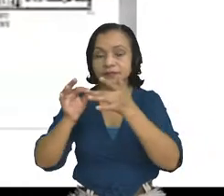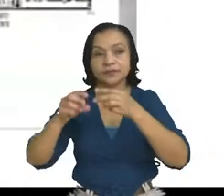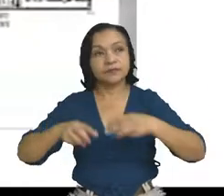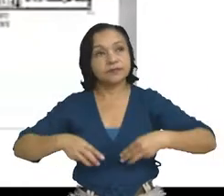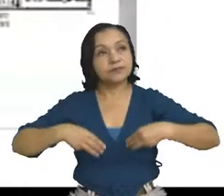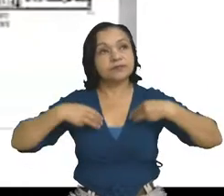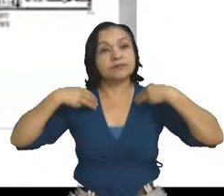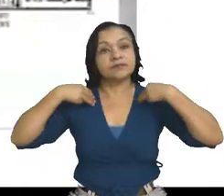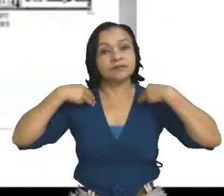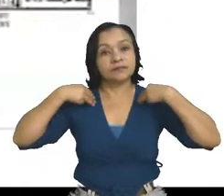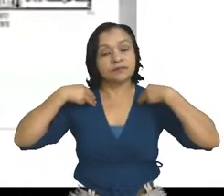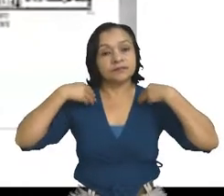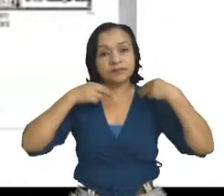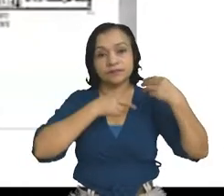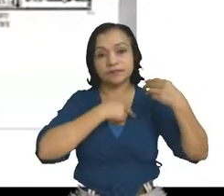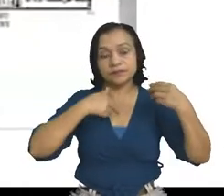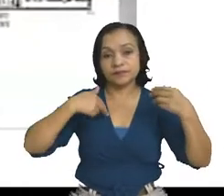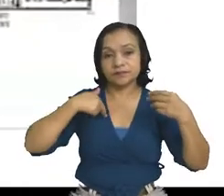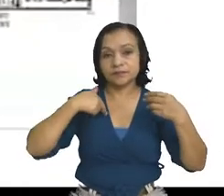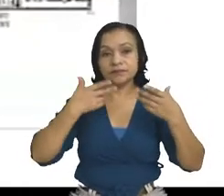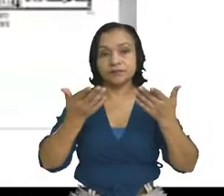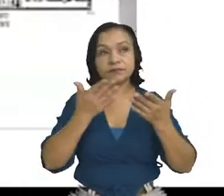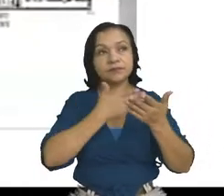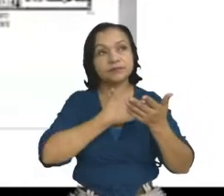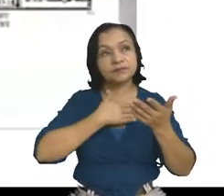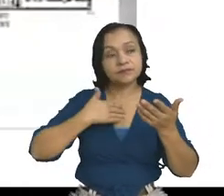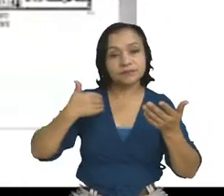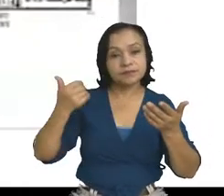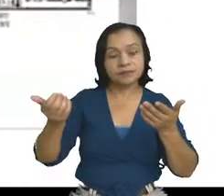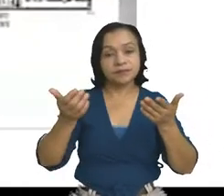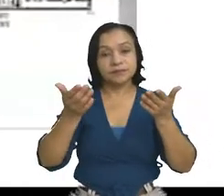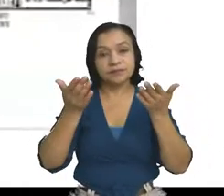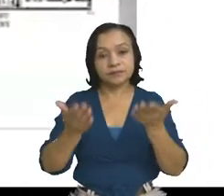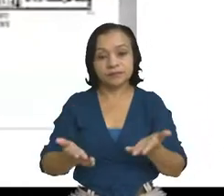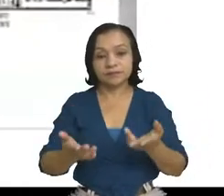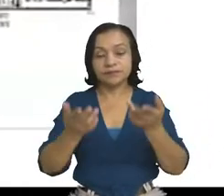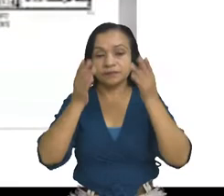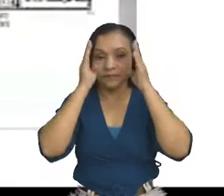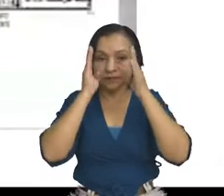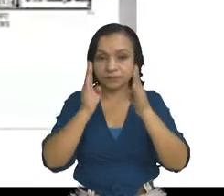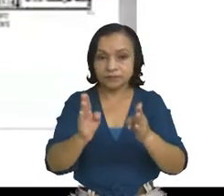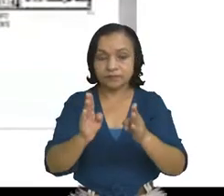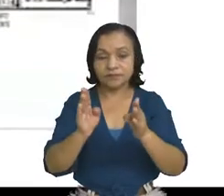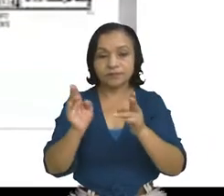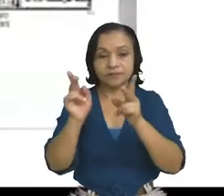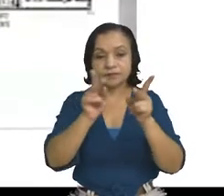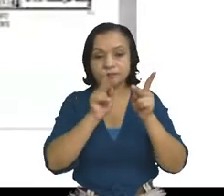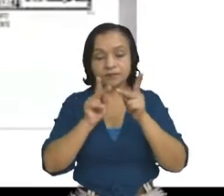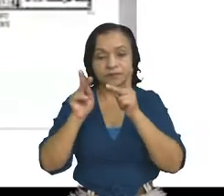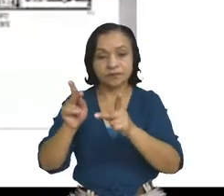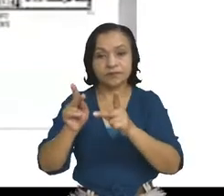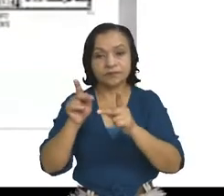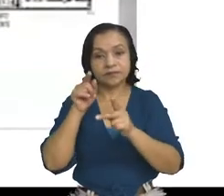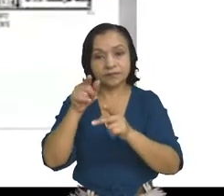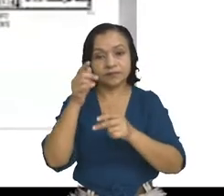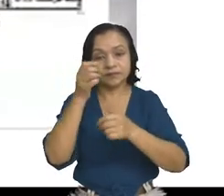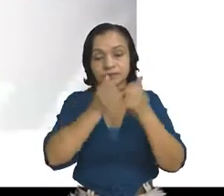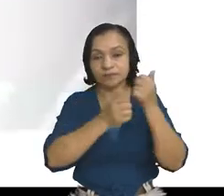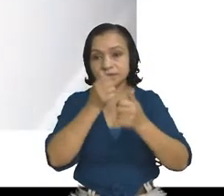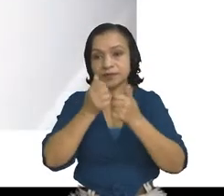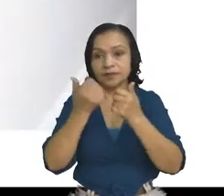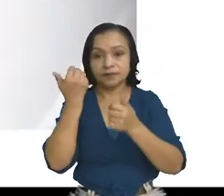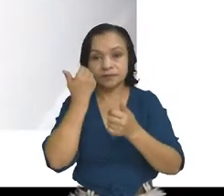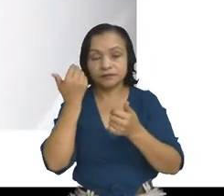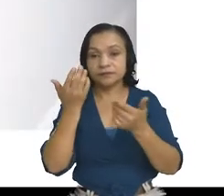moderna que va a asegurar una mayor y en calidad de atención a nuestras personas que presenten alguna situación